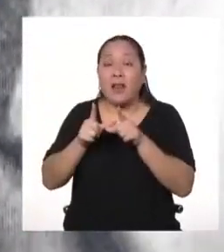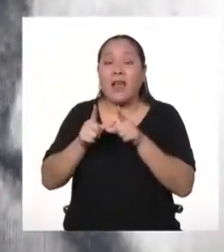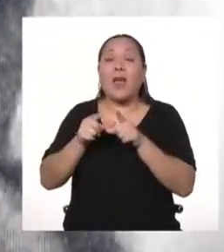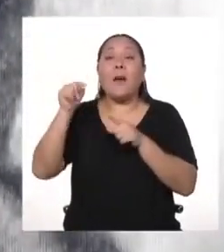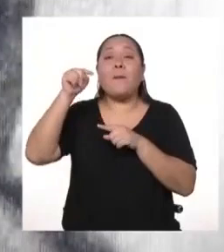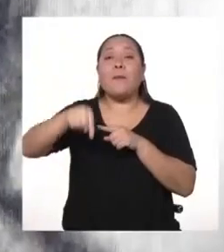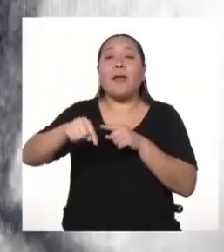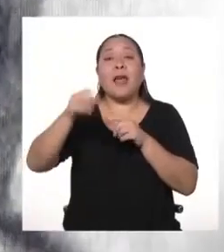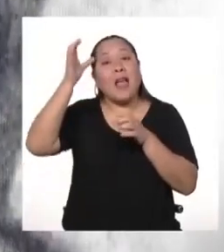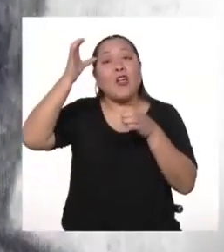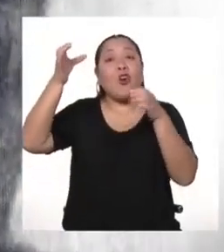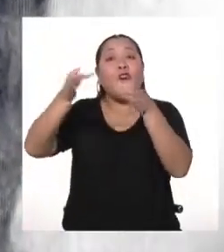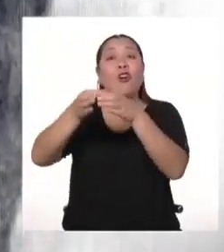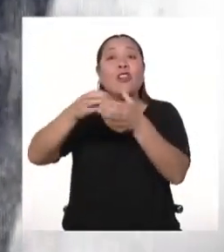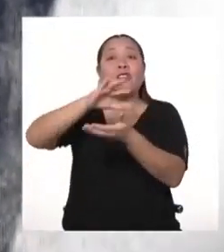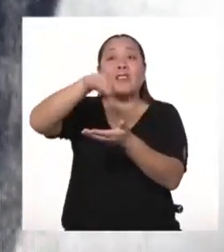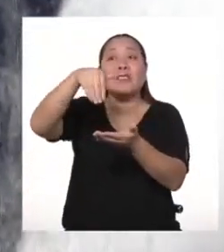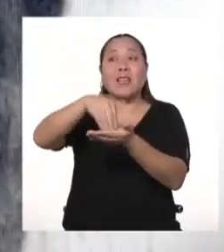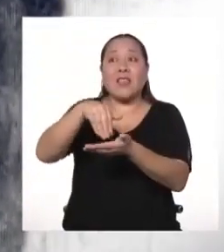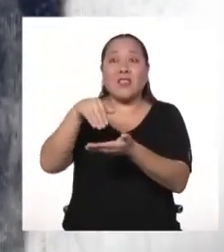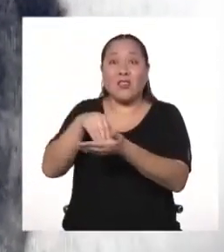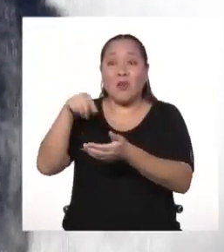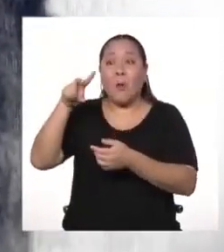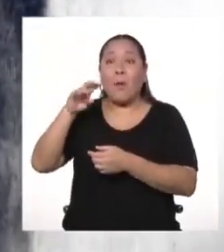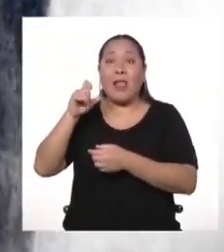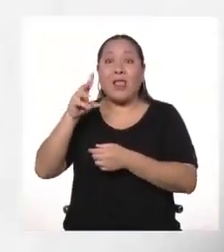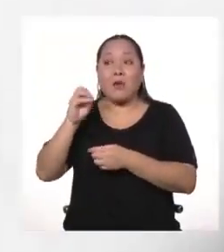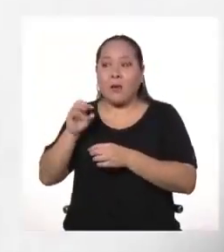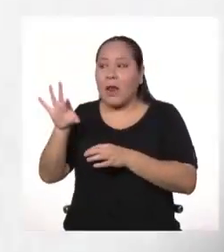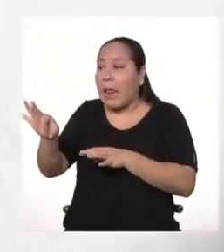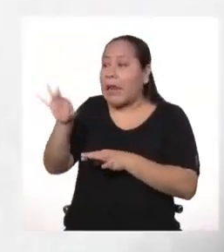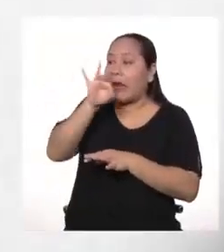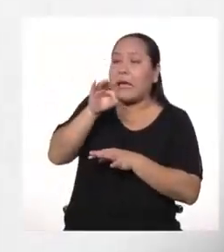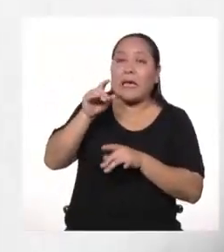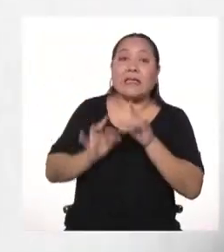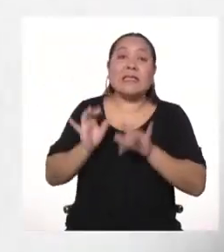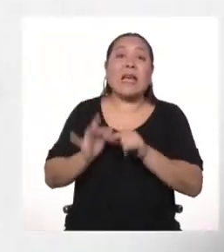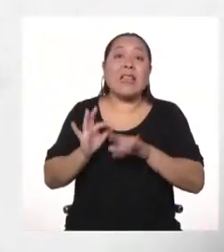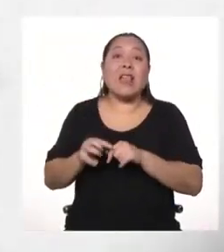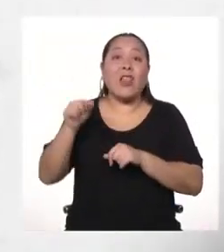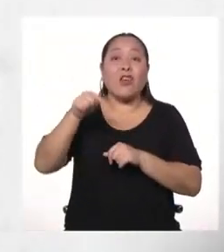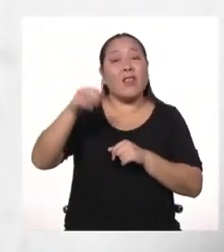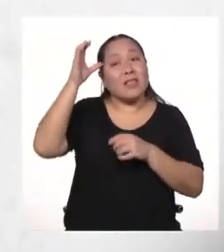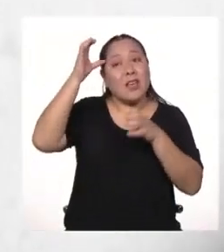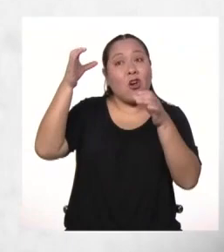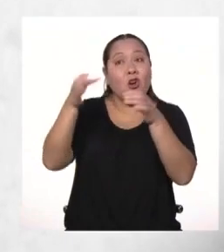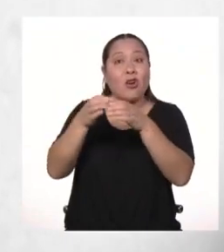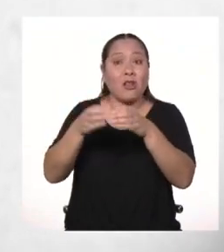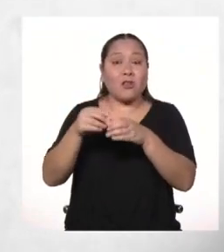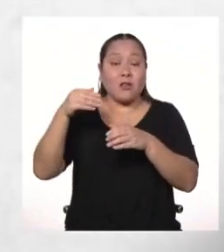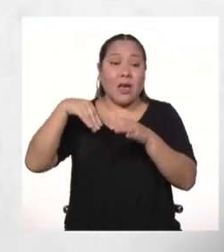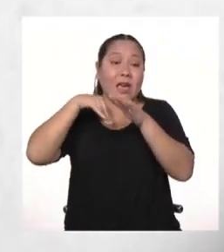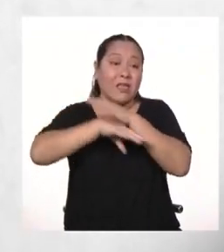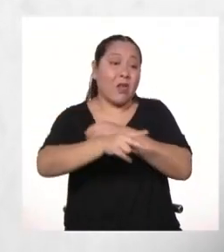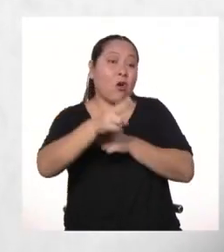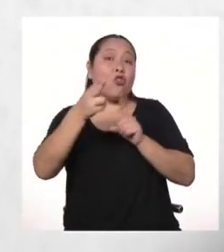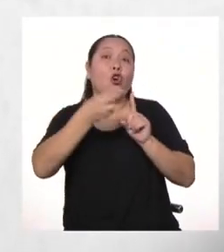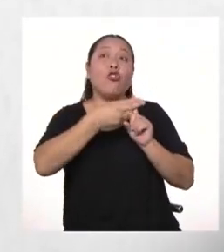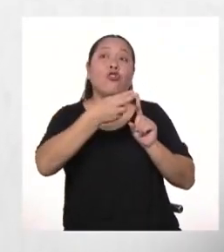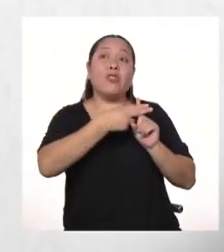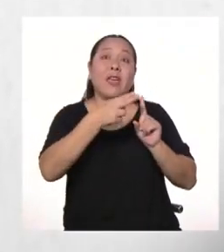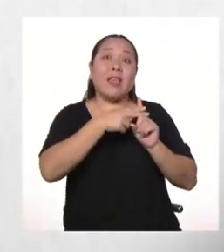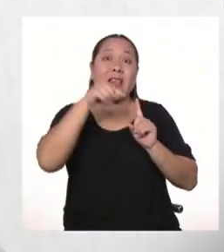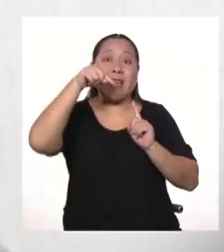Valdelomar es elegido secretario de ese congreso. Así, estando en un hotel, la noche de instalación